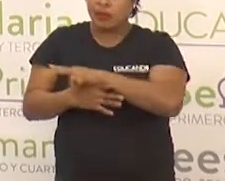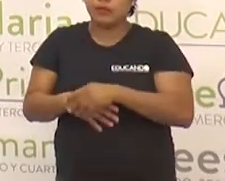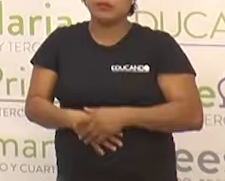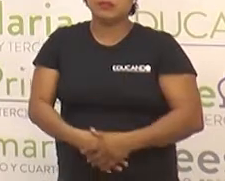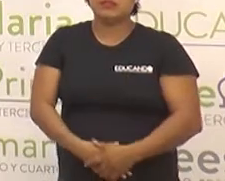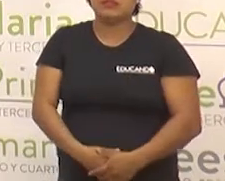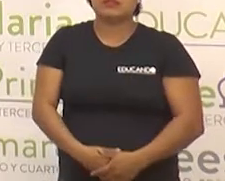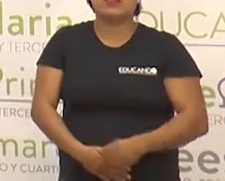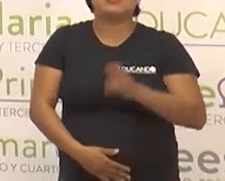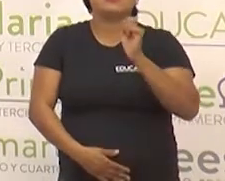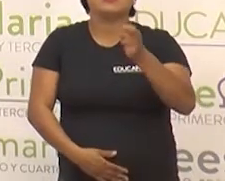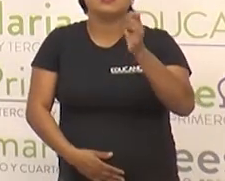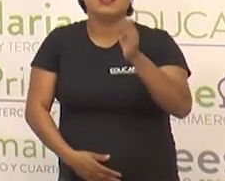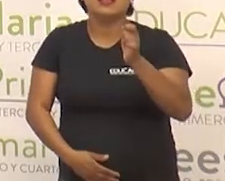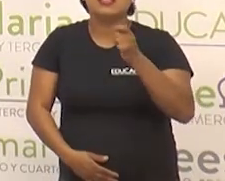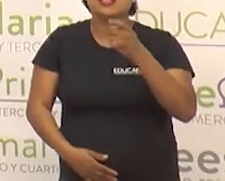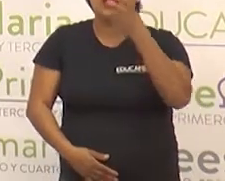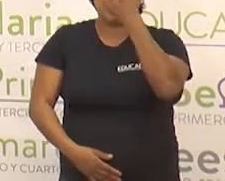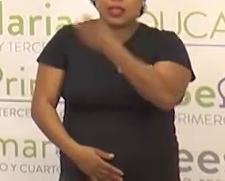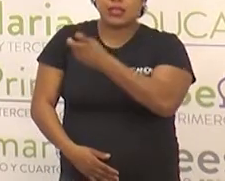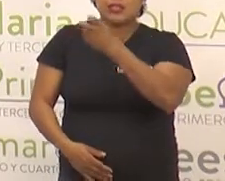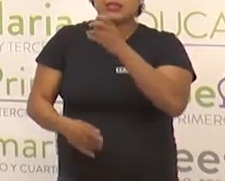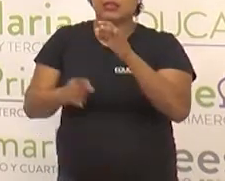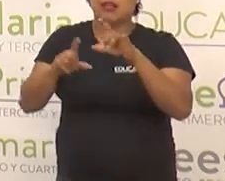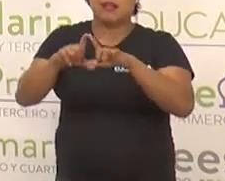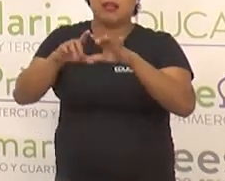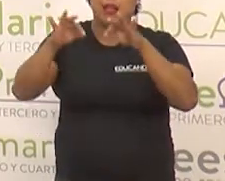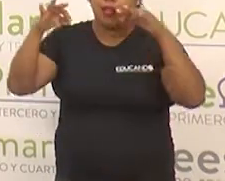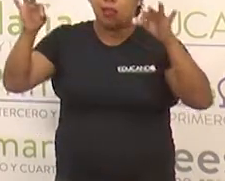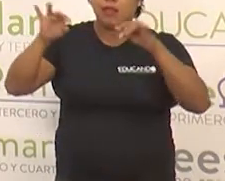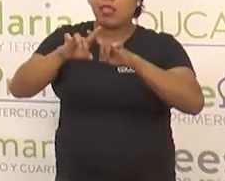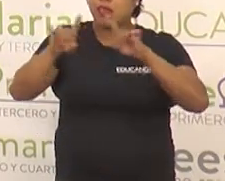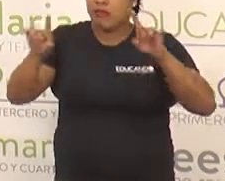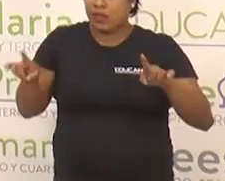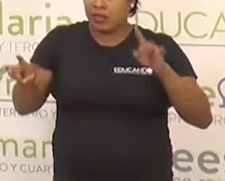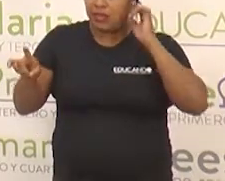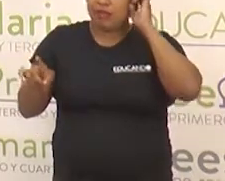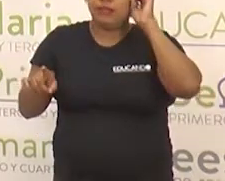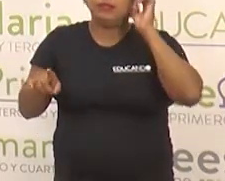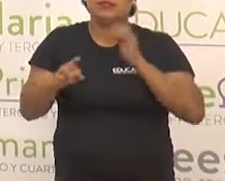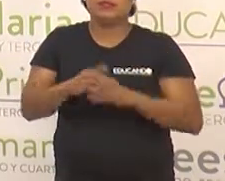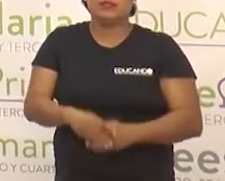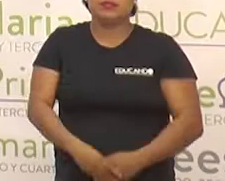descubrir qué es lo que tiene esta lámina de diferente.